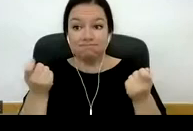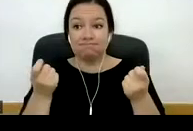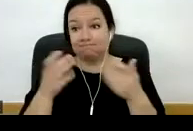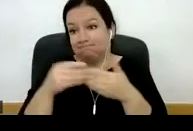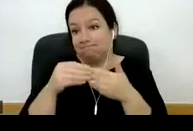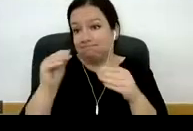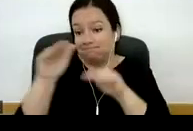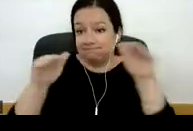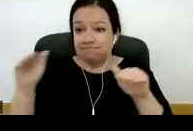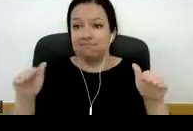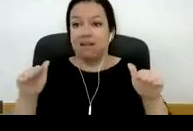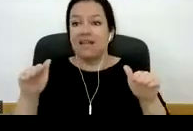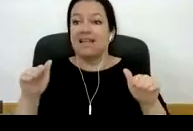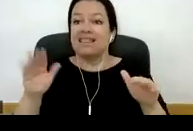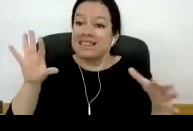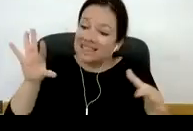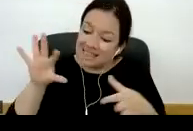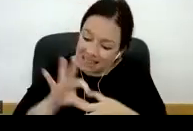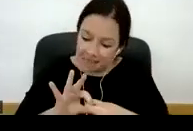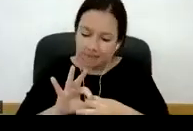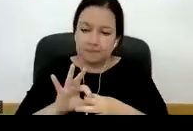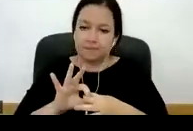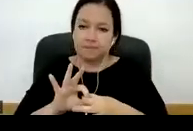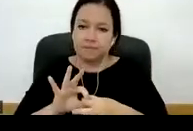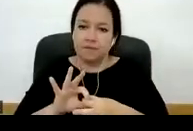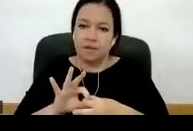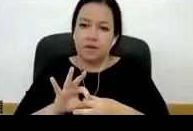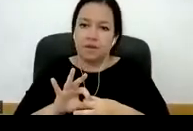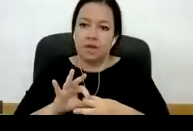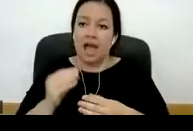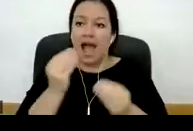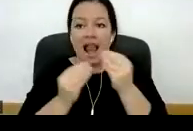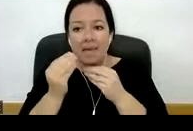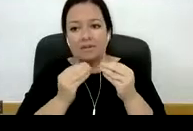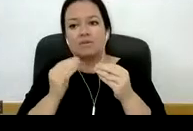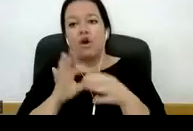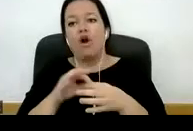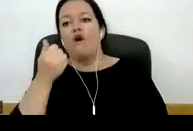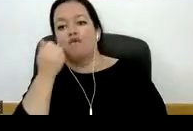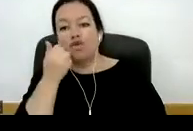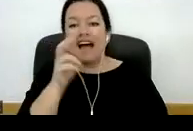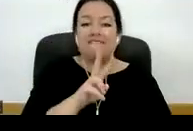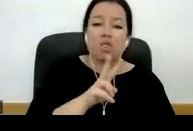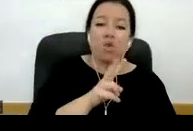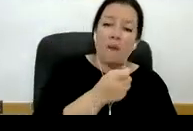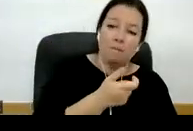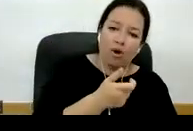pues eso, en la falta de introducción o de alimentación a base de fruta y verdura